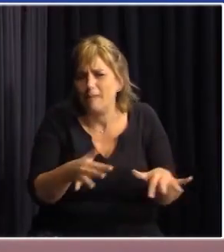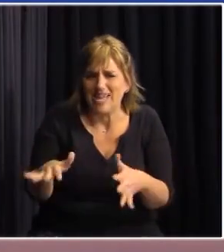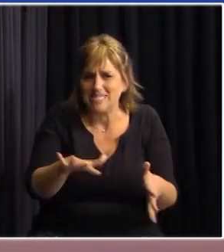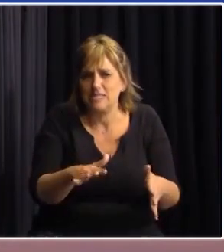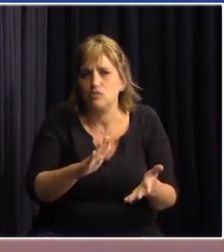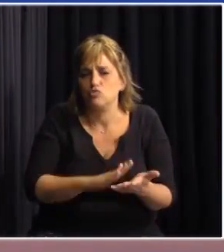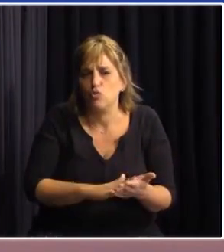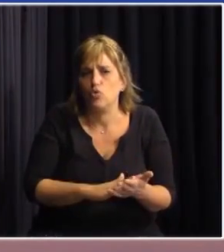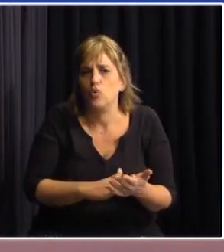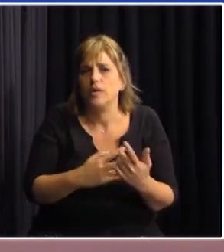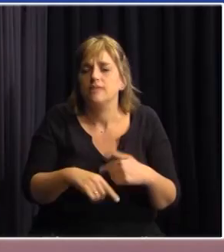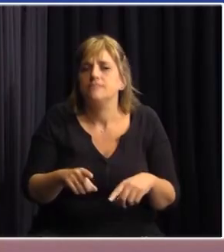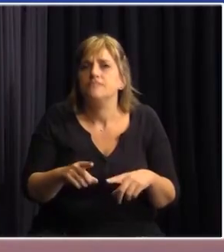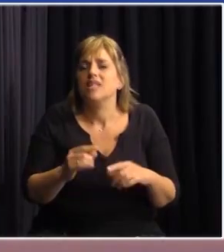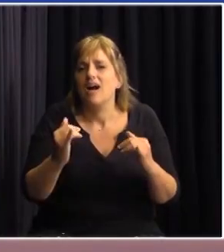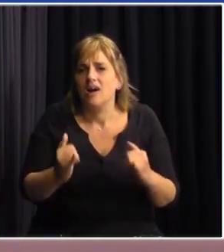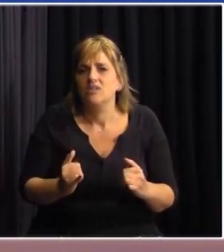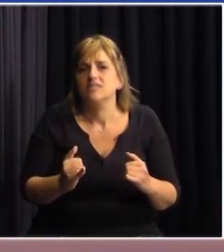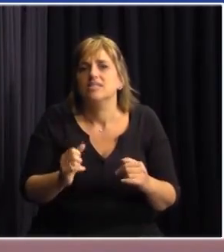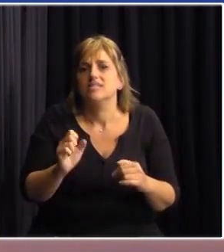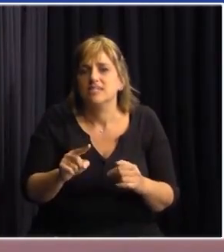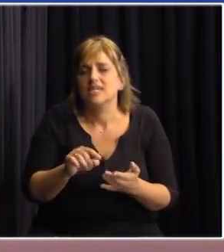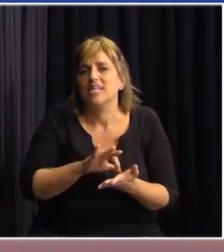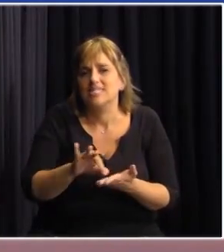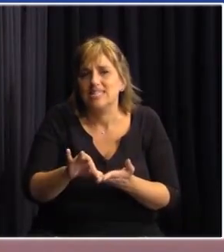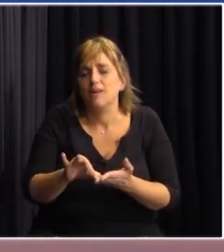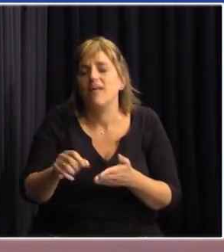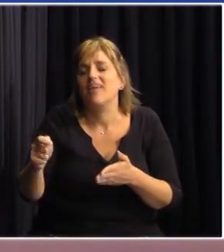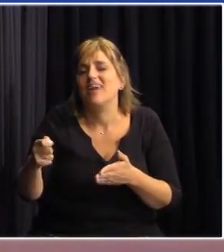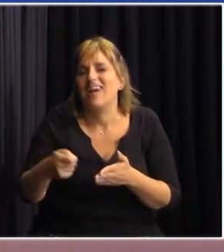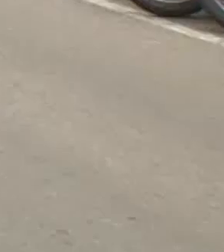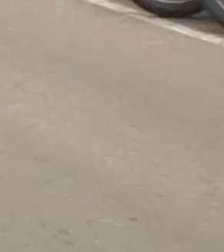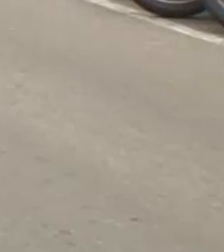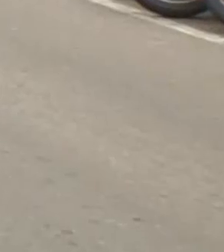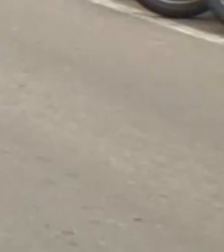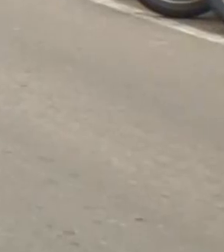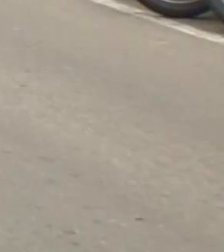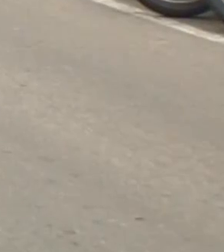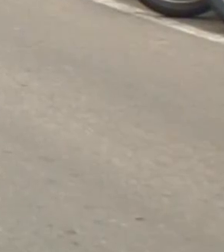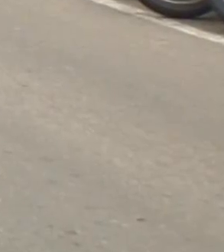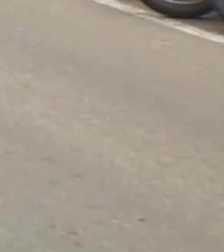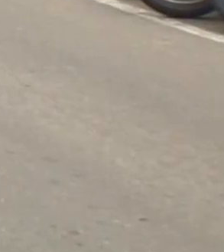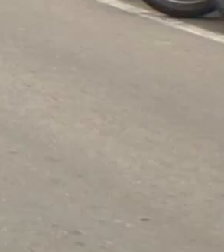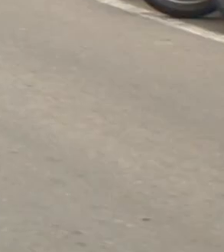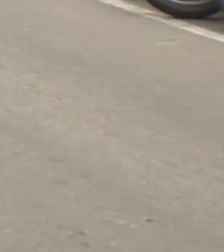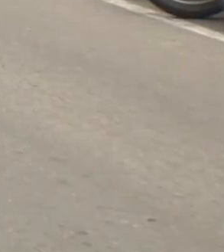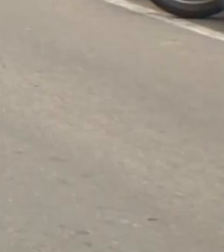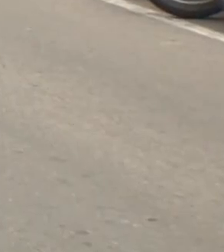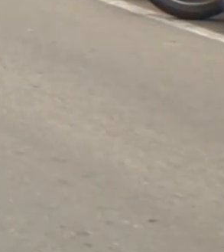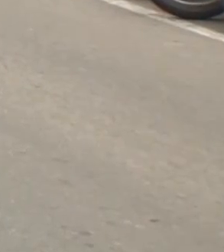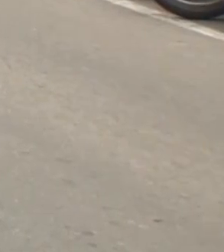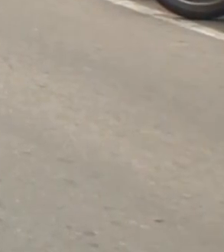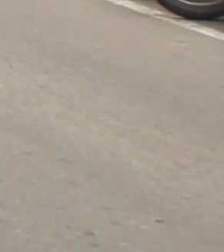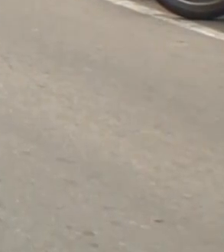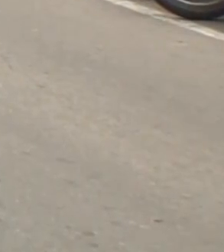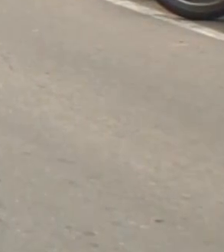cuanto que también va a tener va a funcionar en el sistema de garantía de dónde está el ministerio de economía y finanzas la agencia